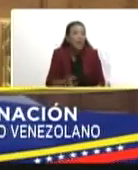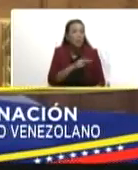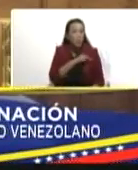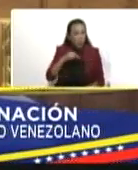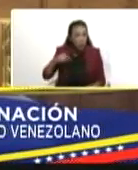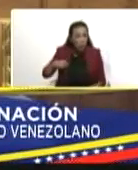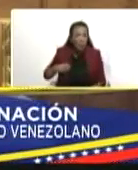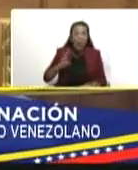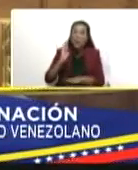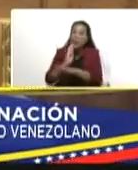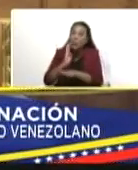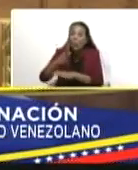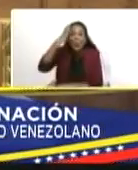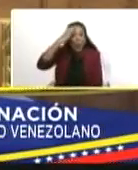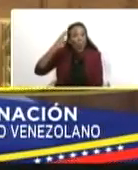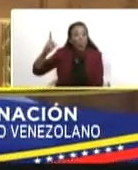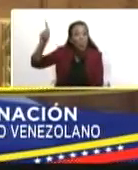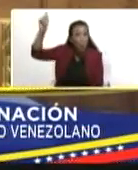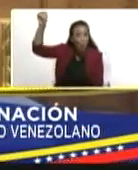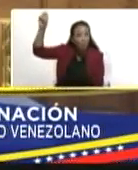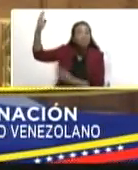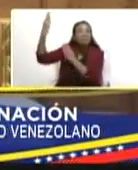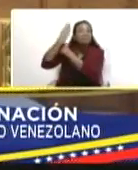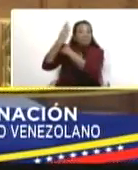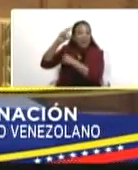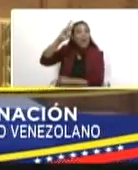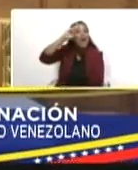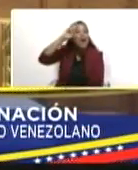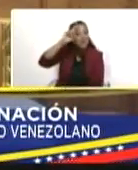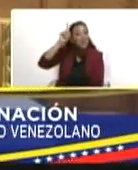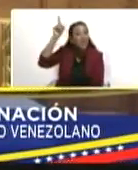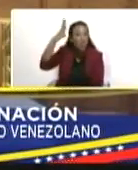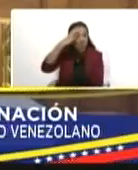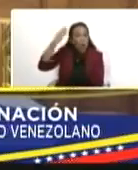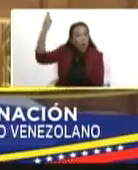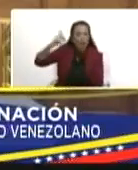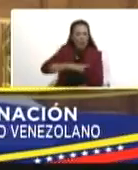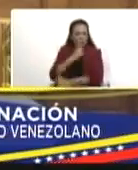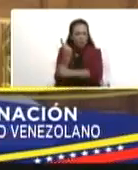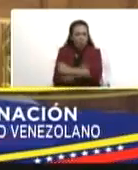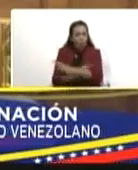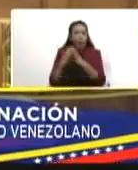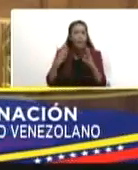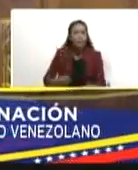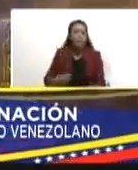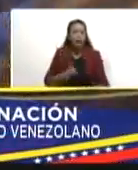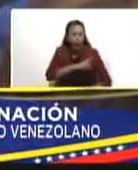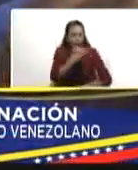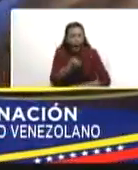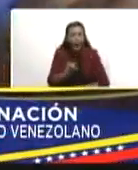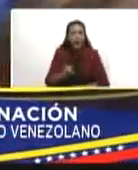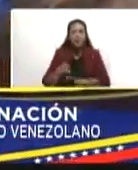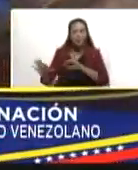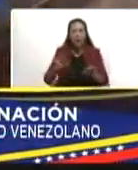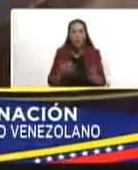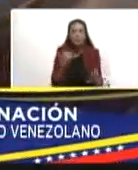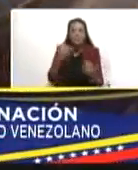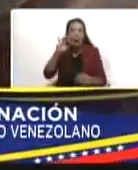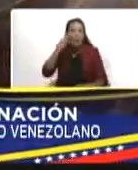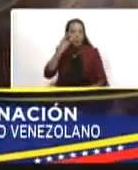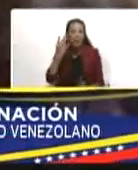estamos protegidos por Dios tenemos la razón tenemos la fuerza tenemos el poder y actuamos